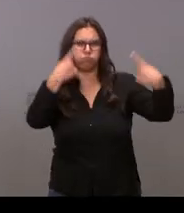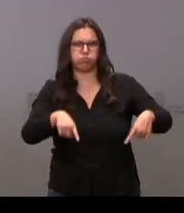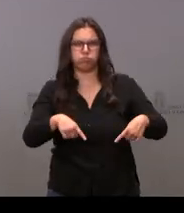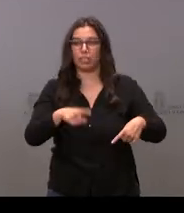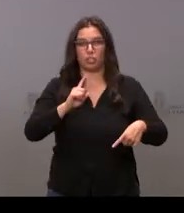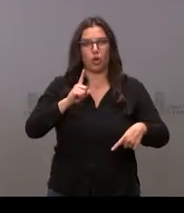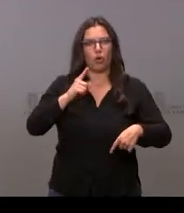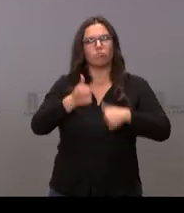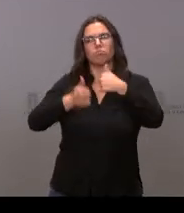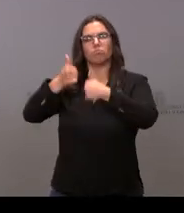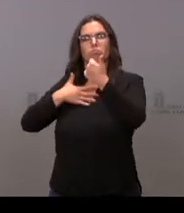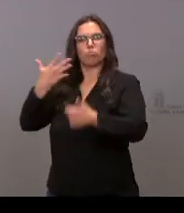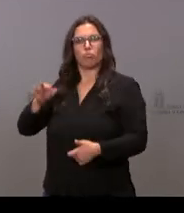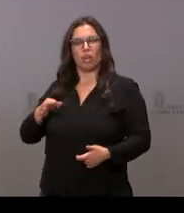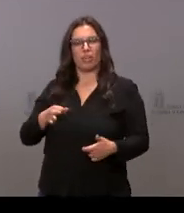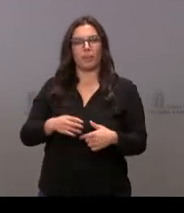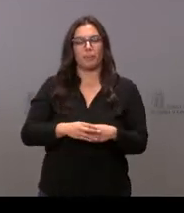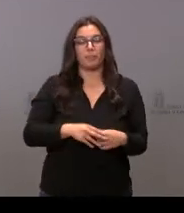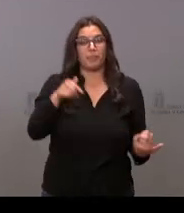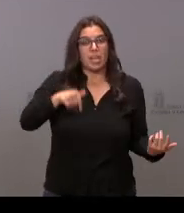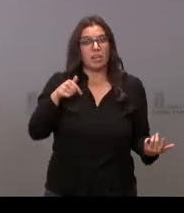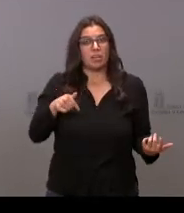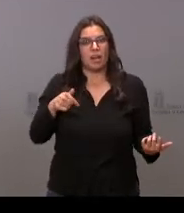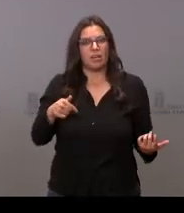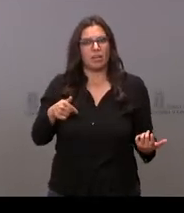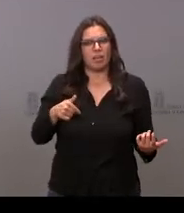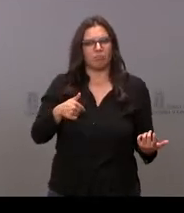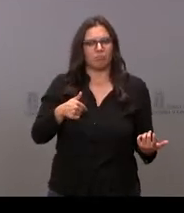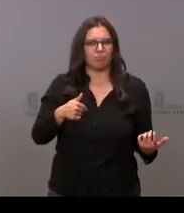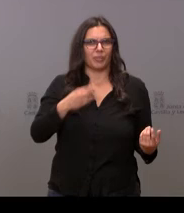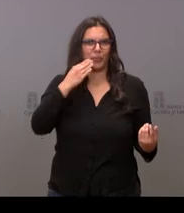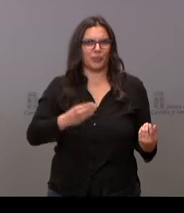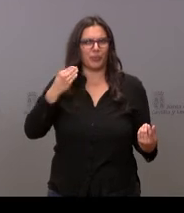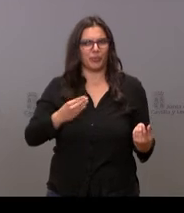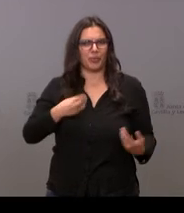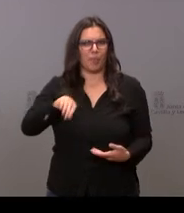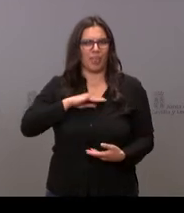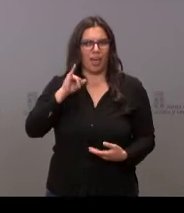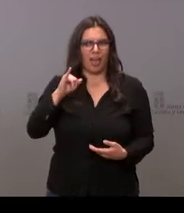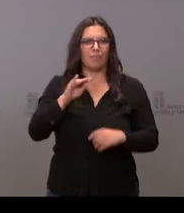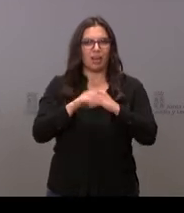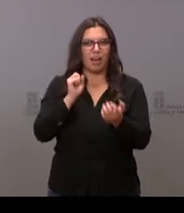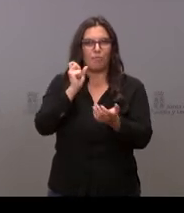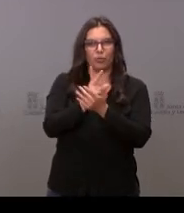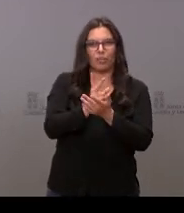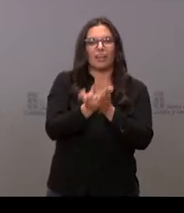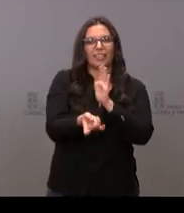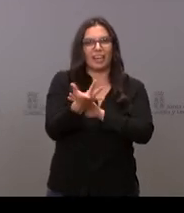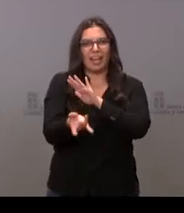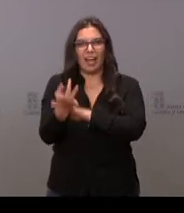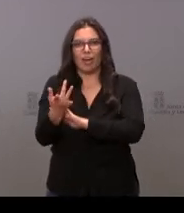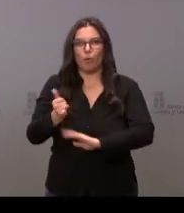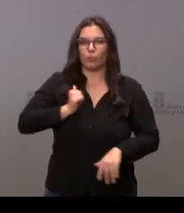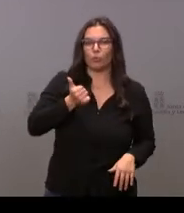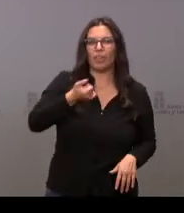mercados aquí hay desde luego mucho potencial para apostar por la generación de oportunidades y por